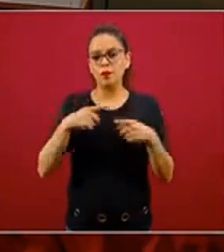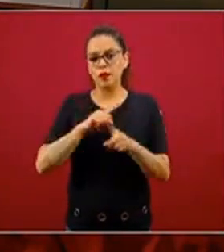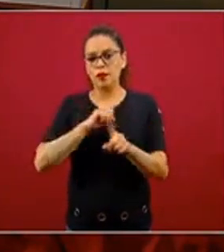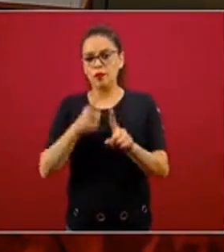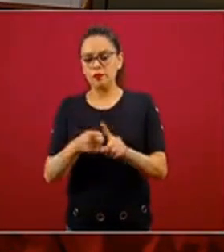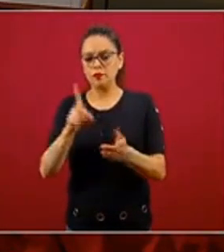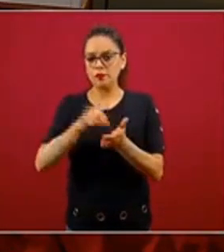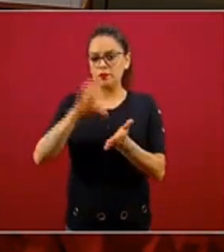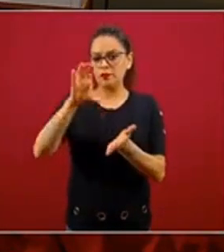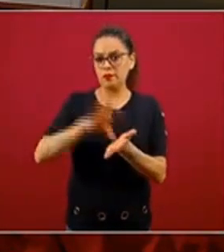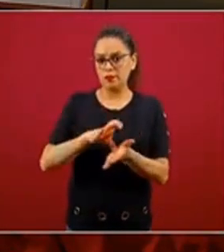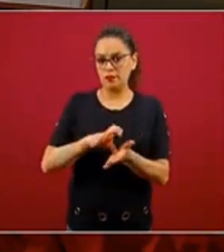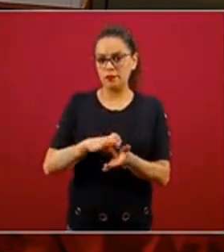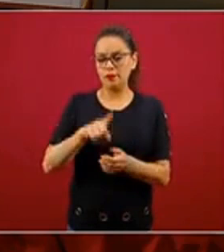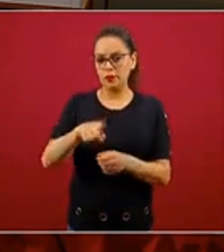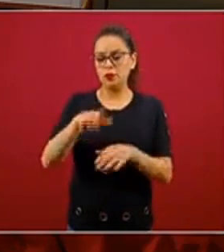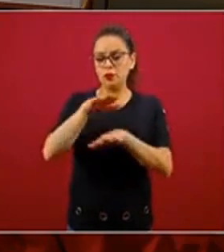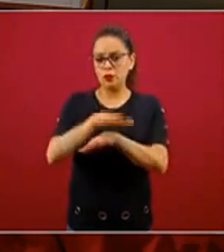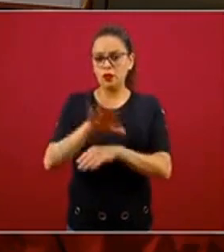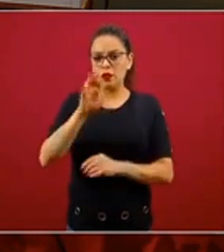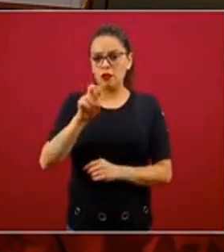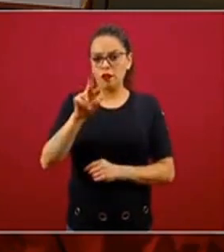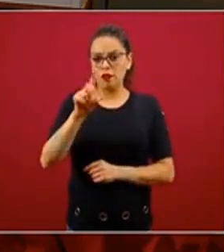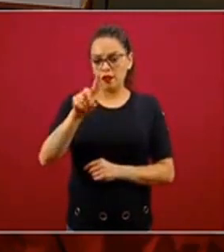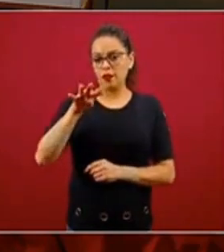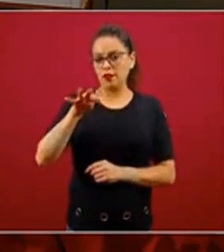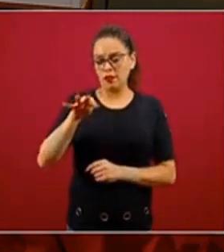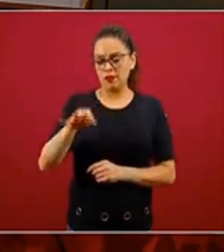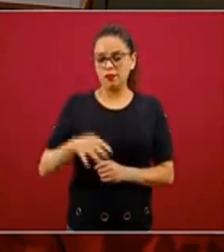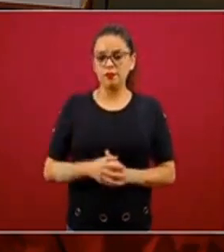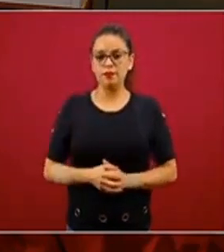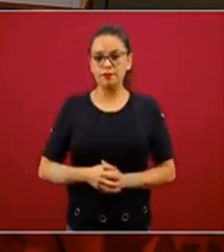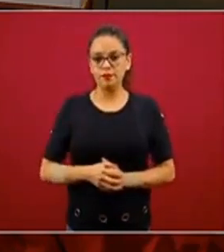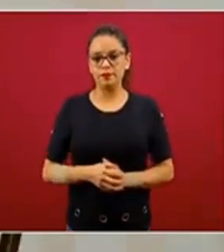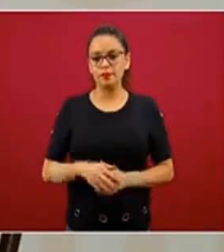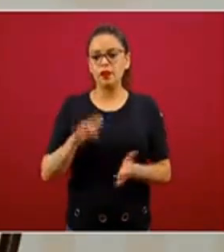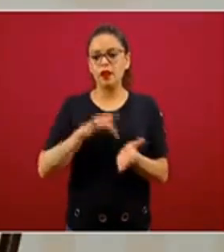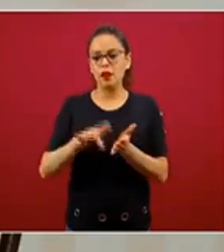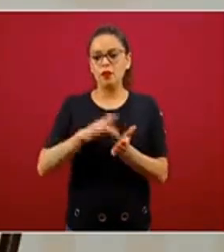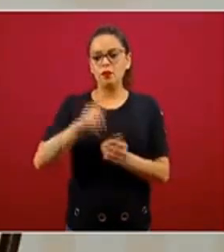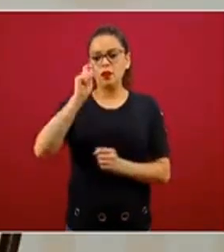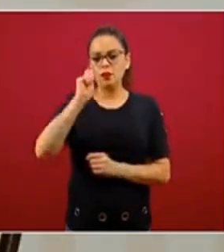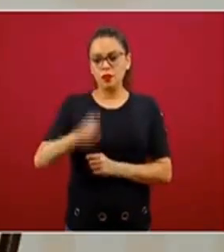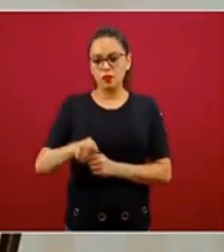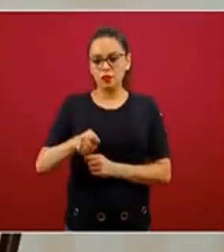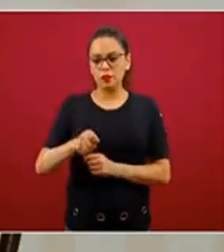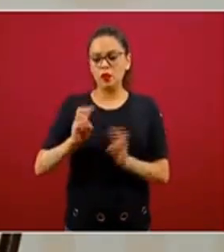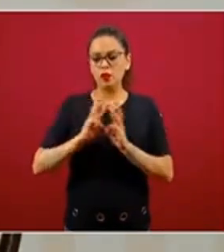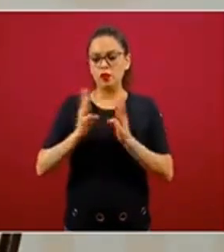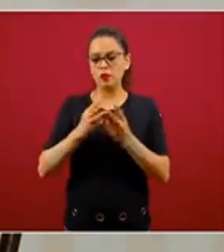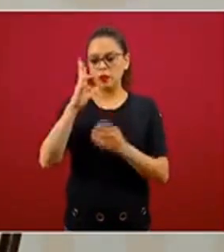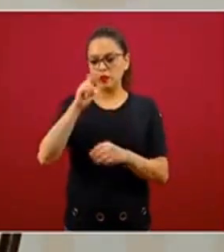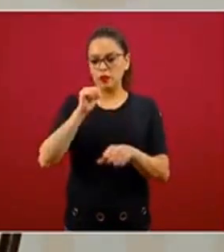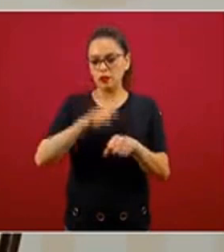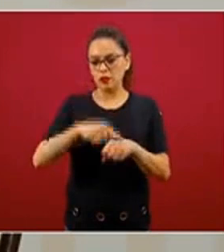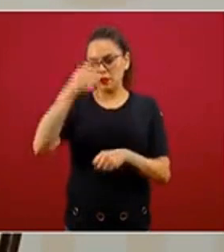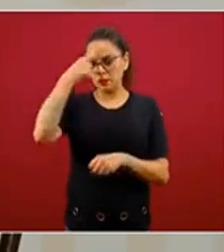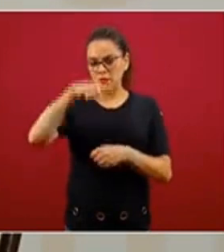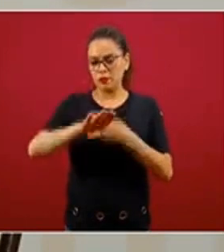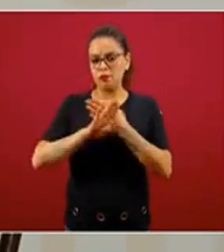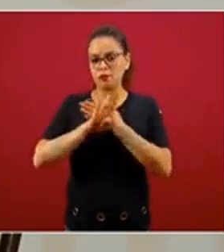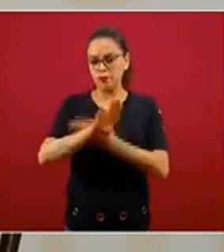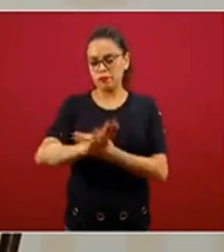de COVID-19, con el apoyo del Consejo Nacional para la Prevención de la Discriminación,